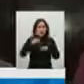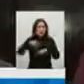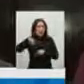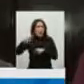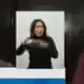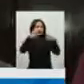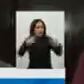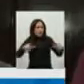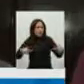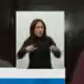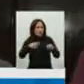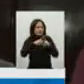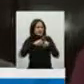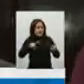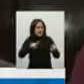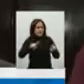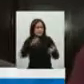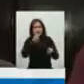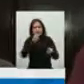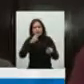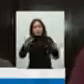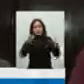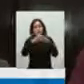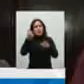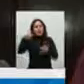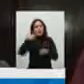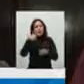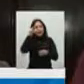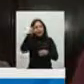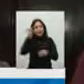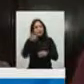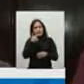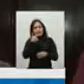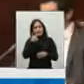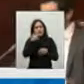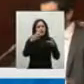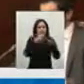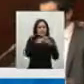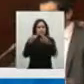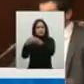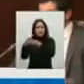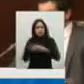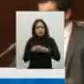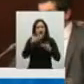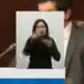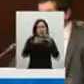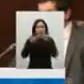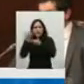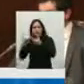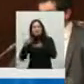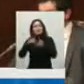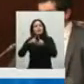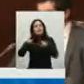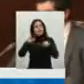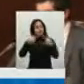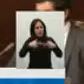grupo Andes. Es decir, todos esos grupos pidieron, el CELPS fundamentalmente y otros sectores pidieron fundamentalmente